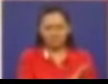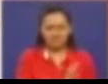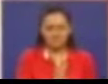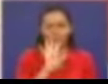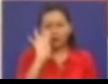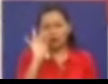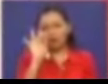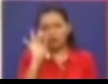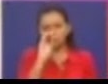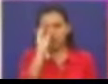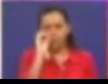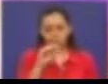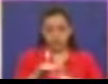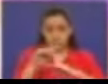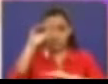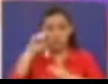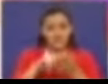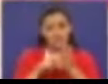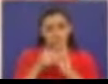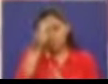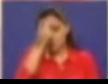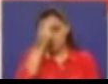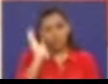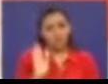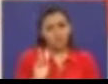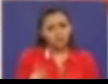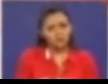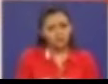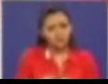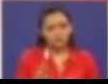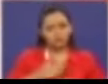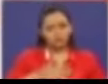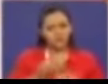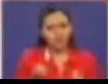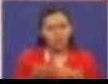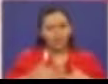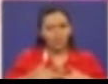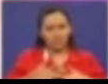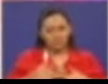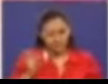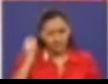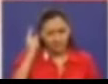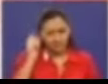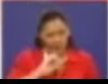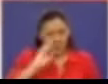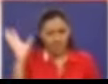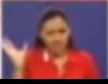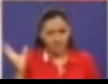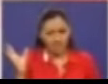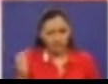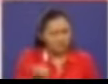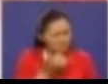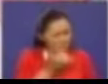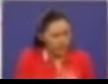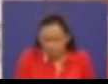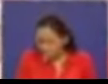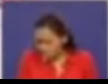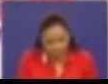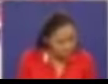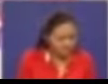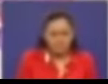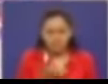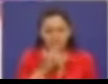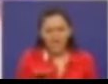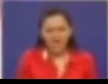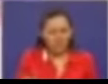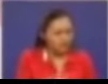deuda interna, es deuda con el IES en función de nuestra propia plata. Se dan cuenta del absurdo que vivíamos. Y los que se